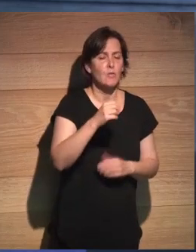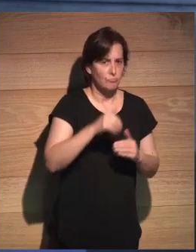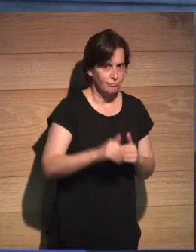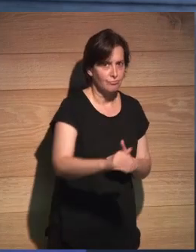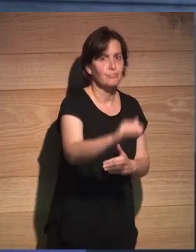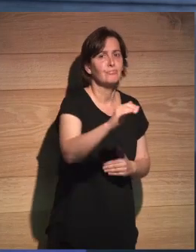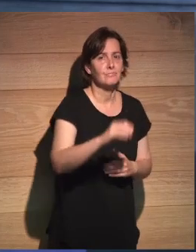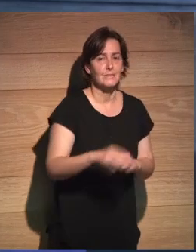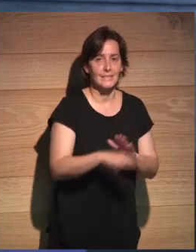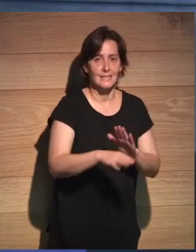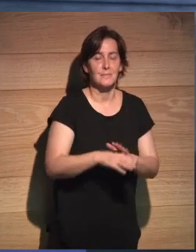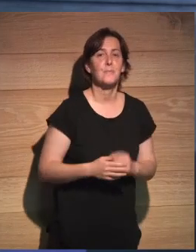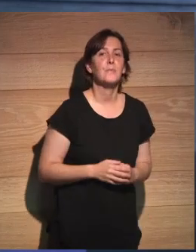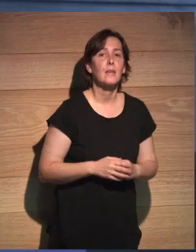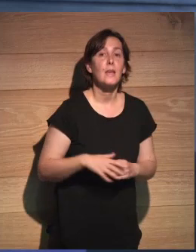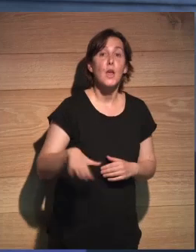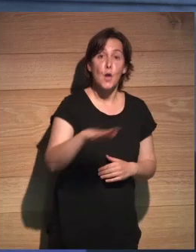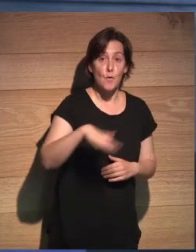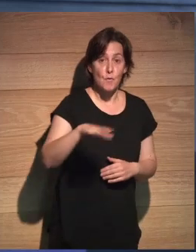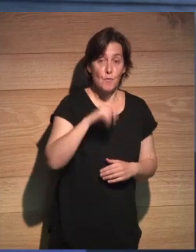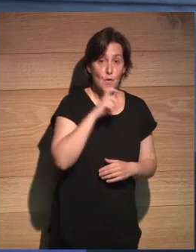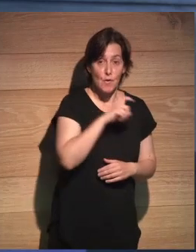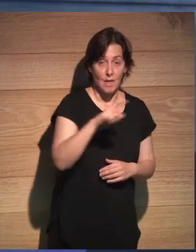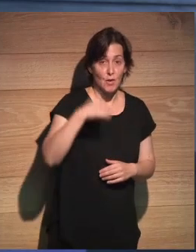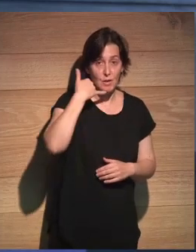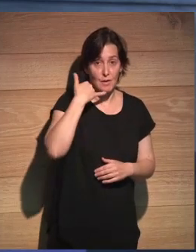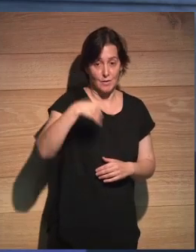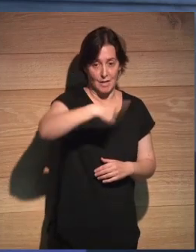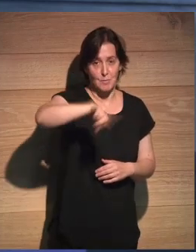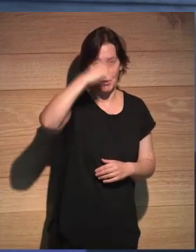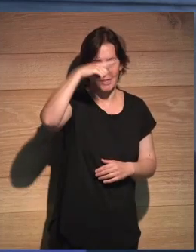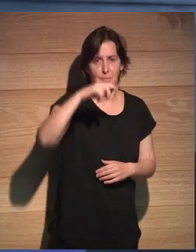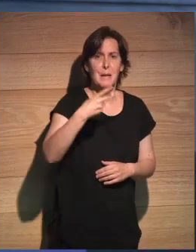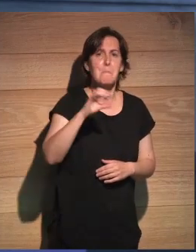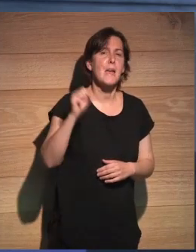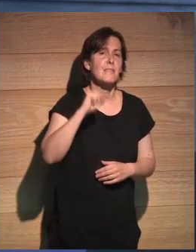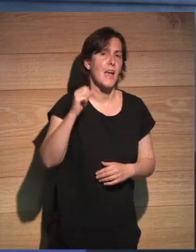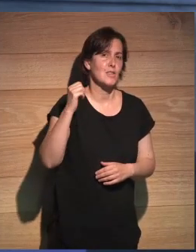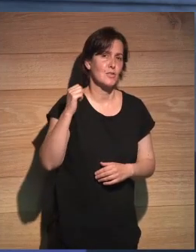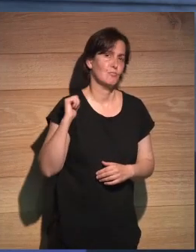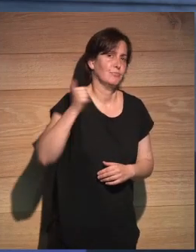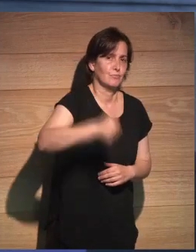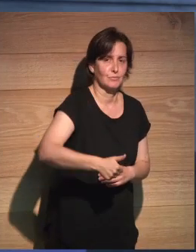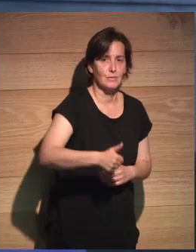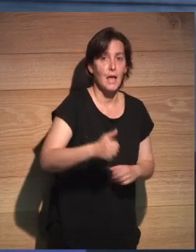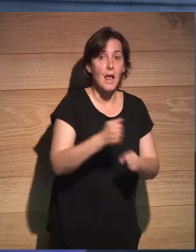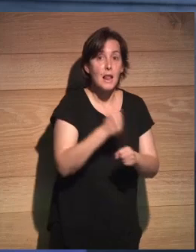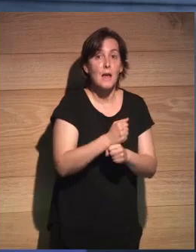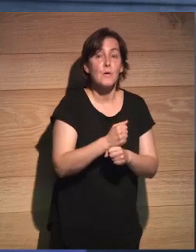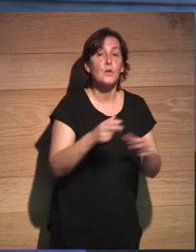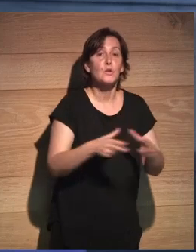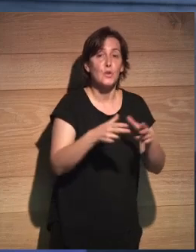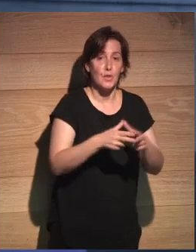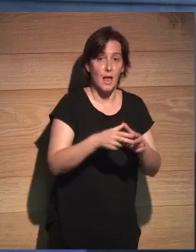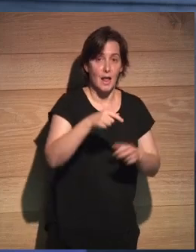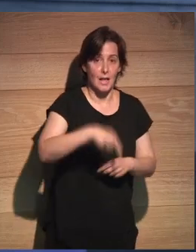¿no? En Fundación, como sabéis, llevamos más de 20 años con nuestra labor social